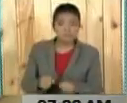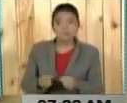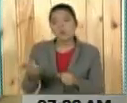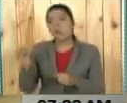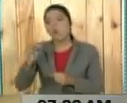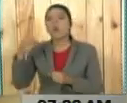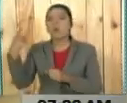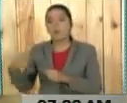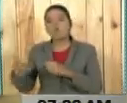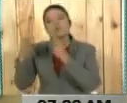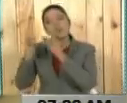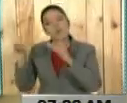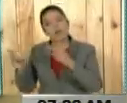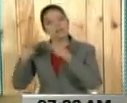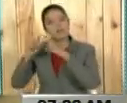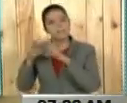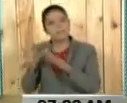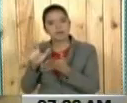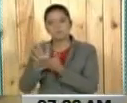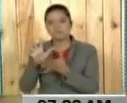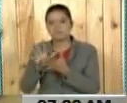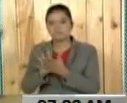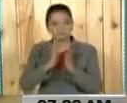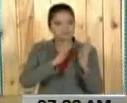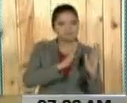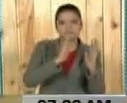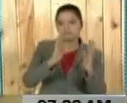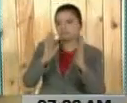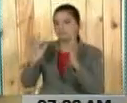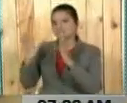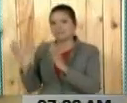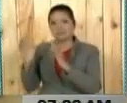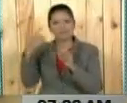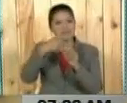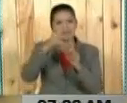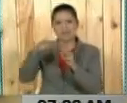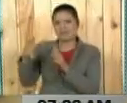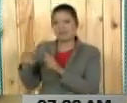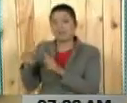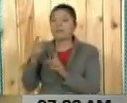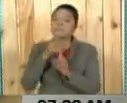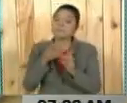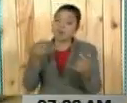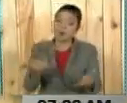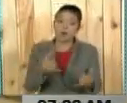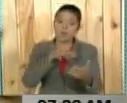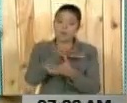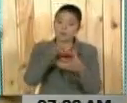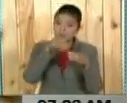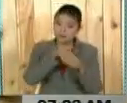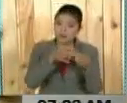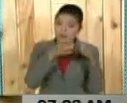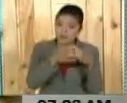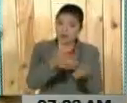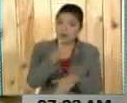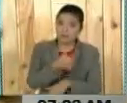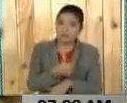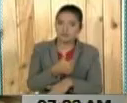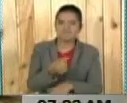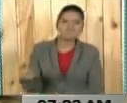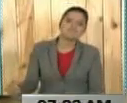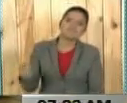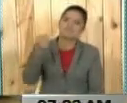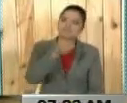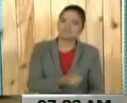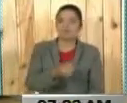democráticos, más de paz, más de convivencia. Y en este momento, por las razones que sean internas a la MUD, se impuso ir a la mesa de